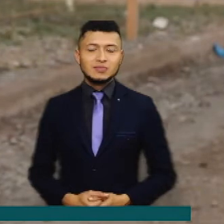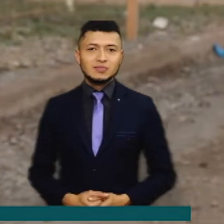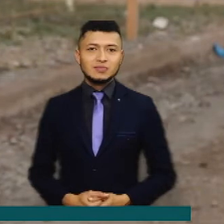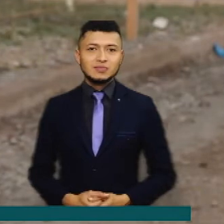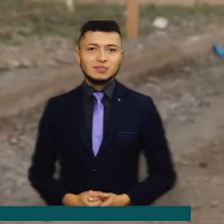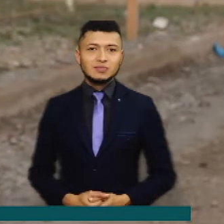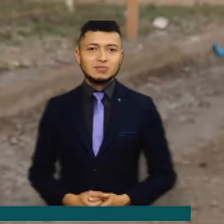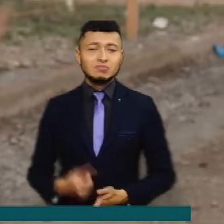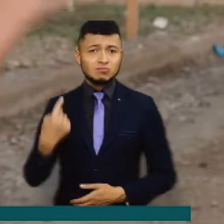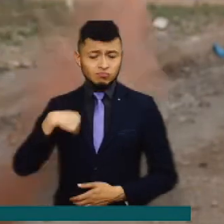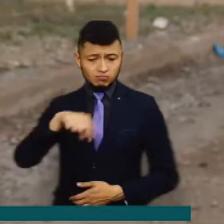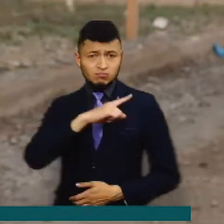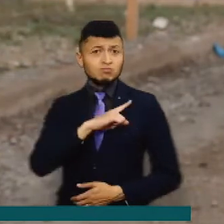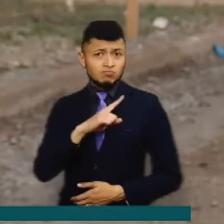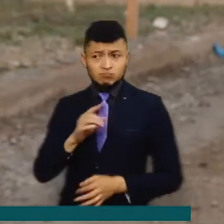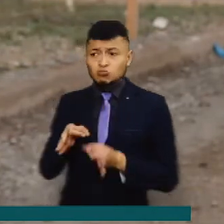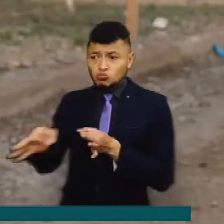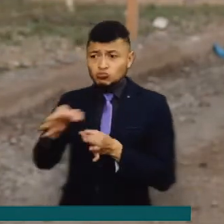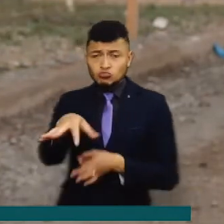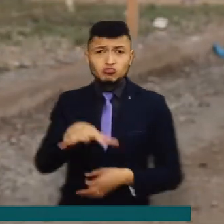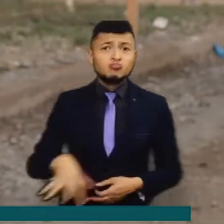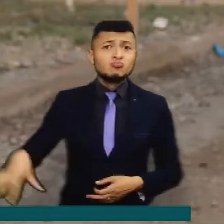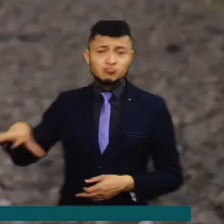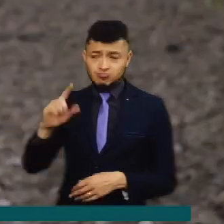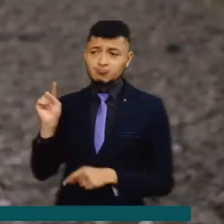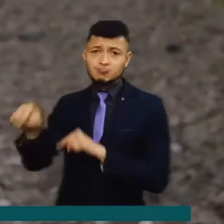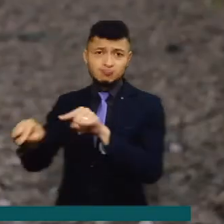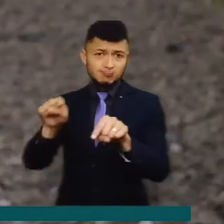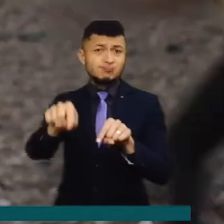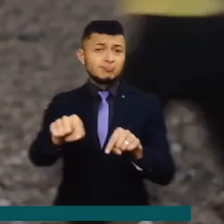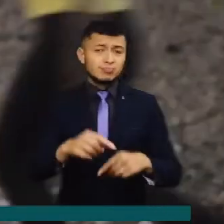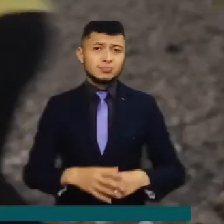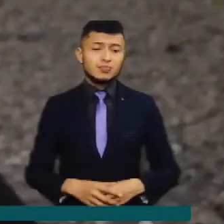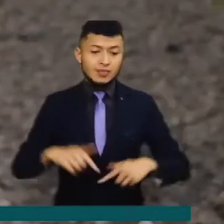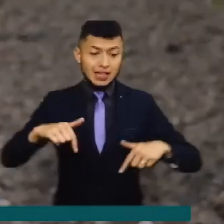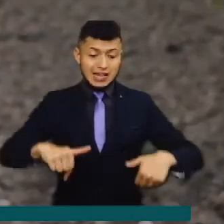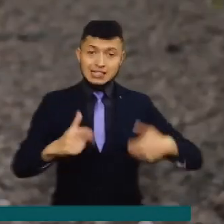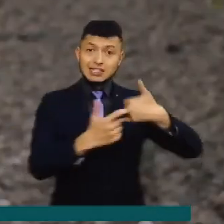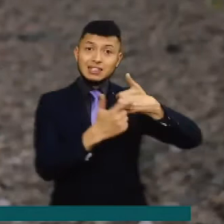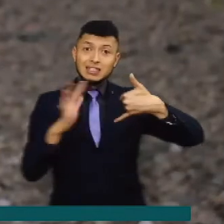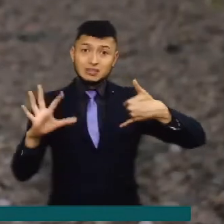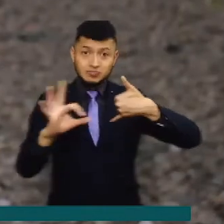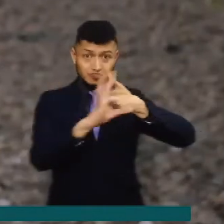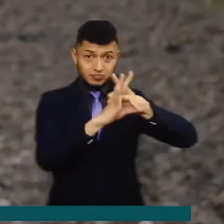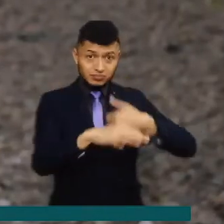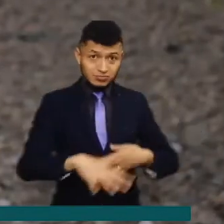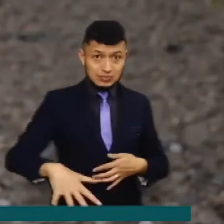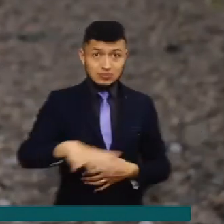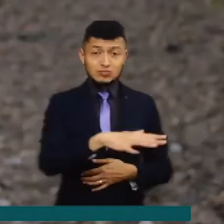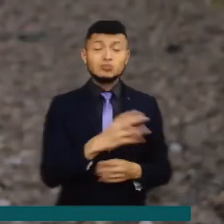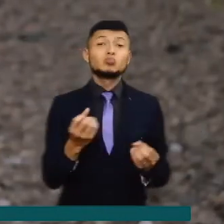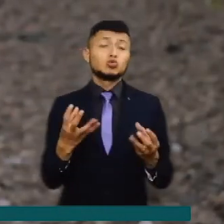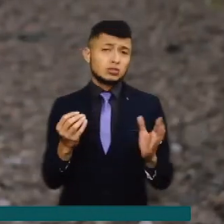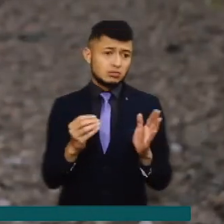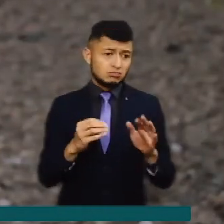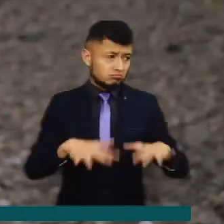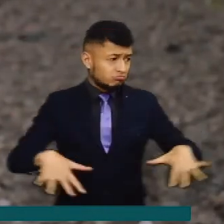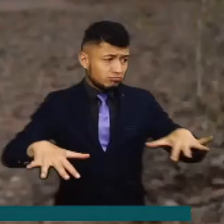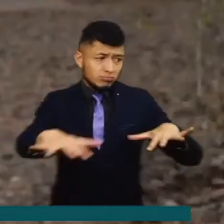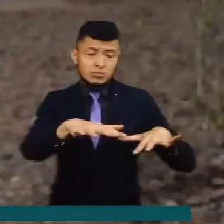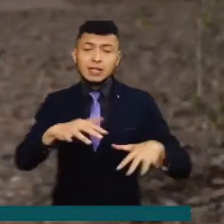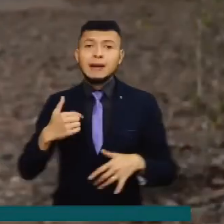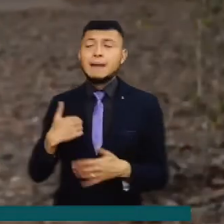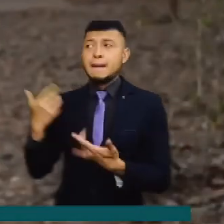Calamar, en muchos pueblitos, acá en San José del Guaviare, en muchas